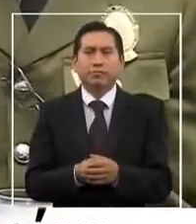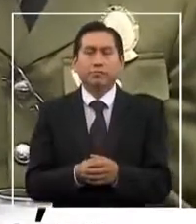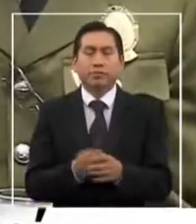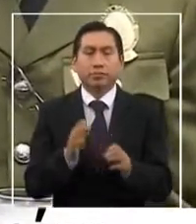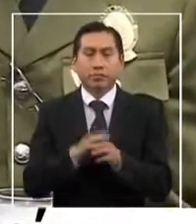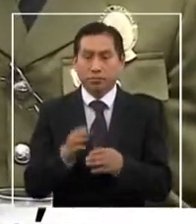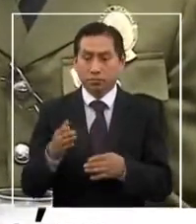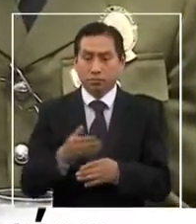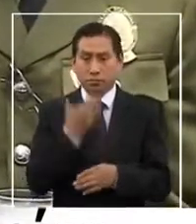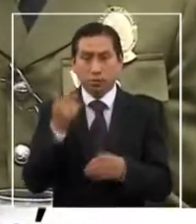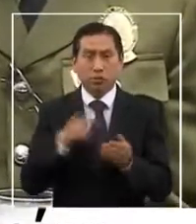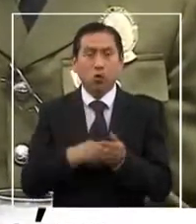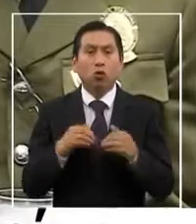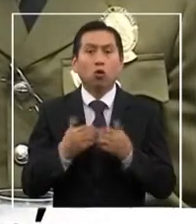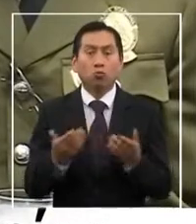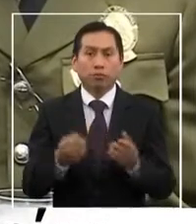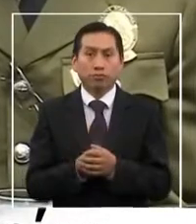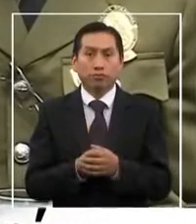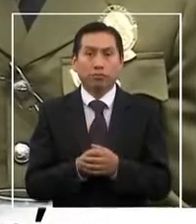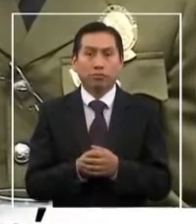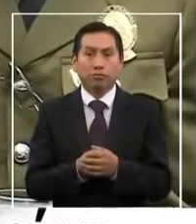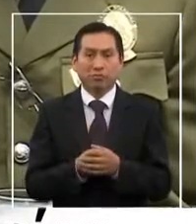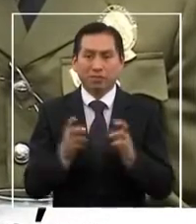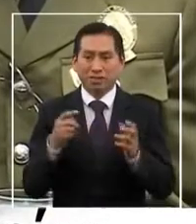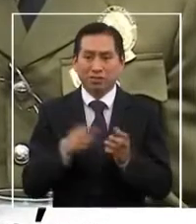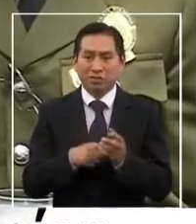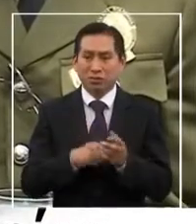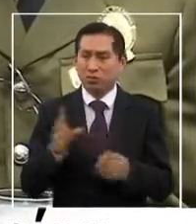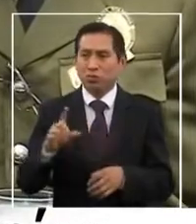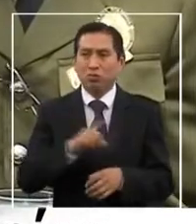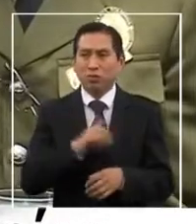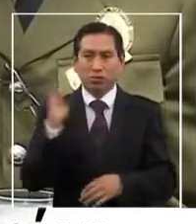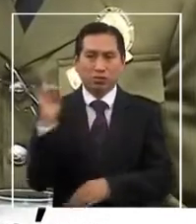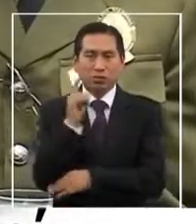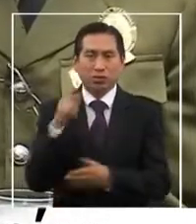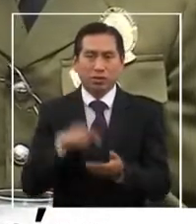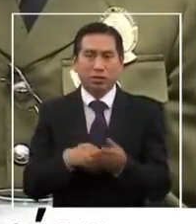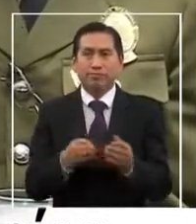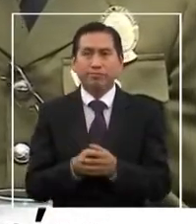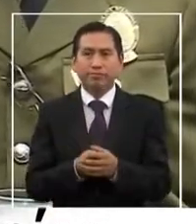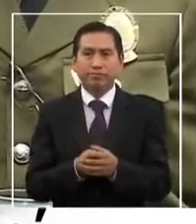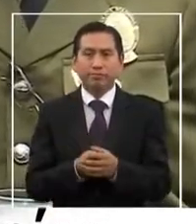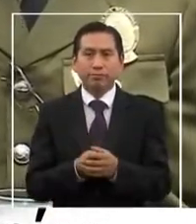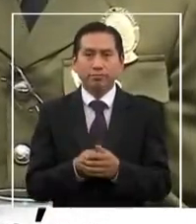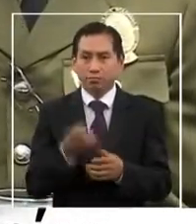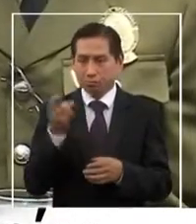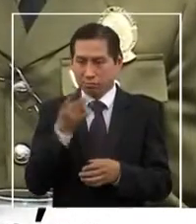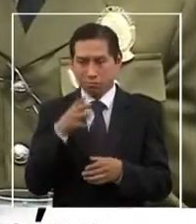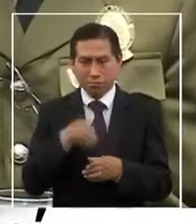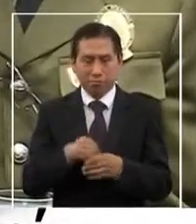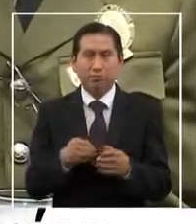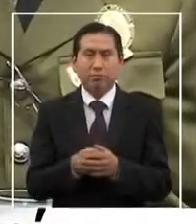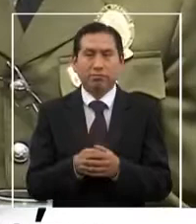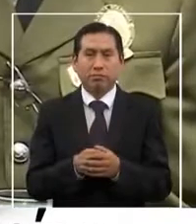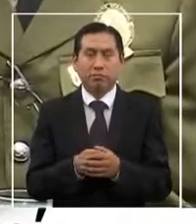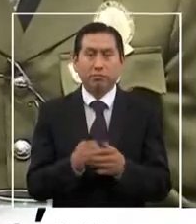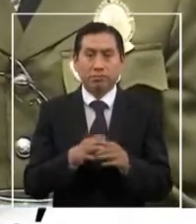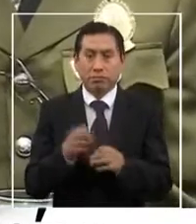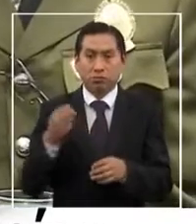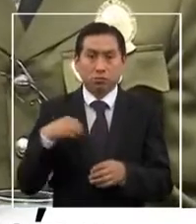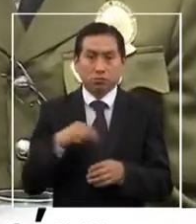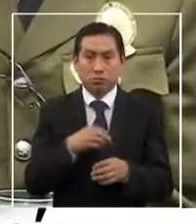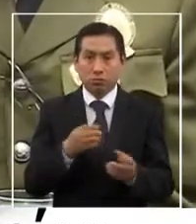va a mejorar la situación de la Policía Nacional de narcóticos cuando les